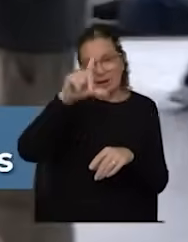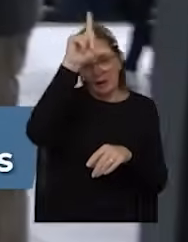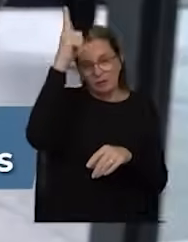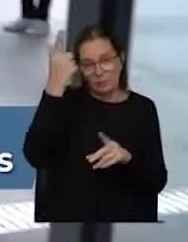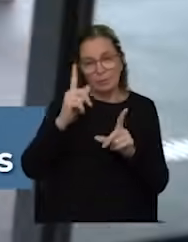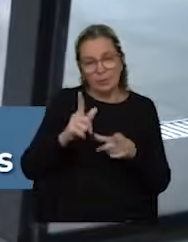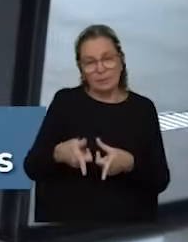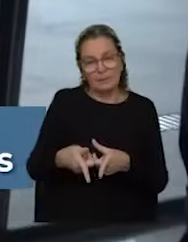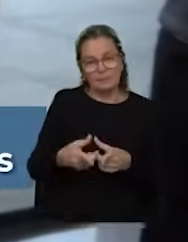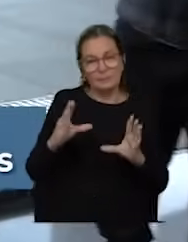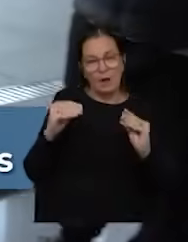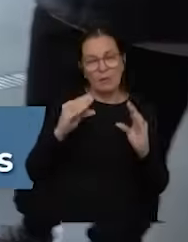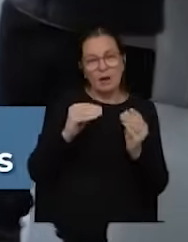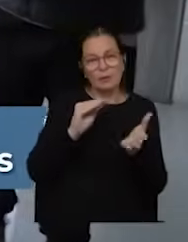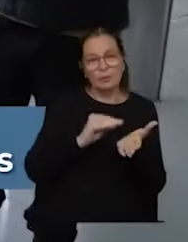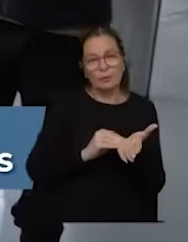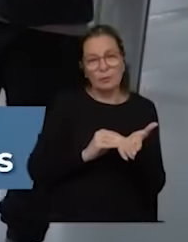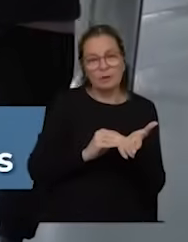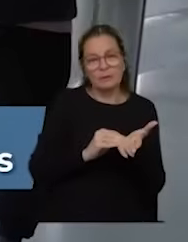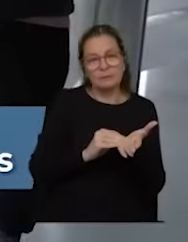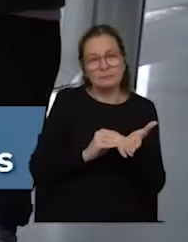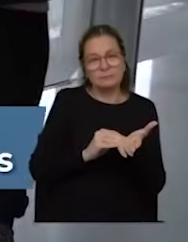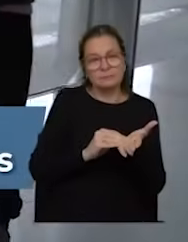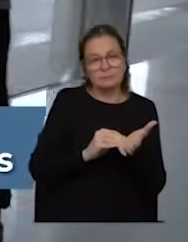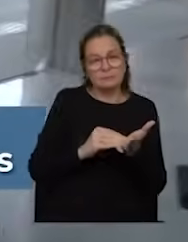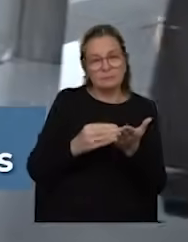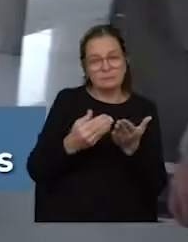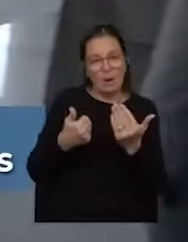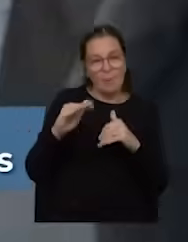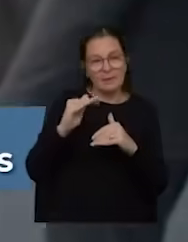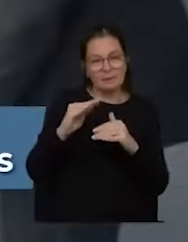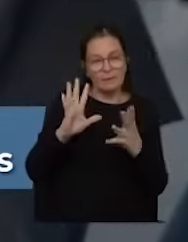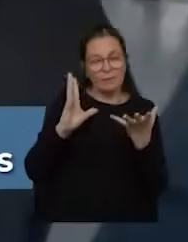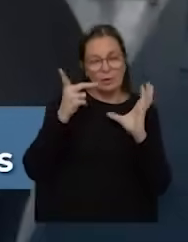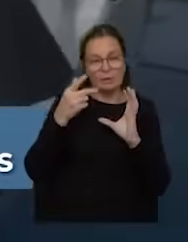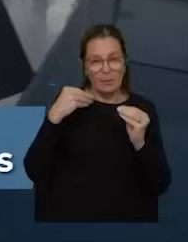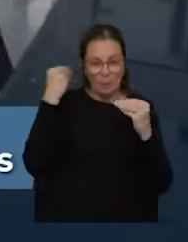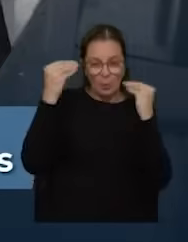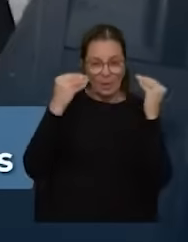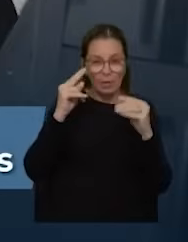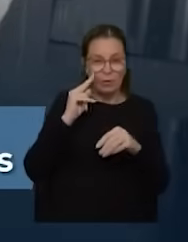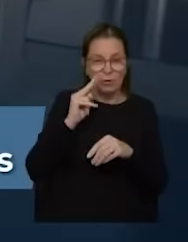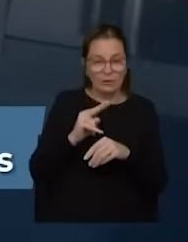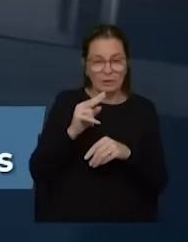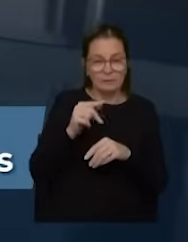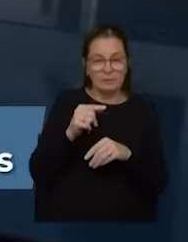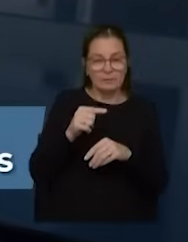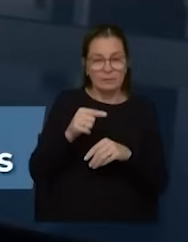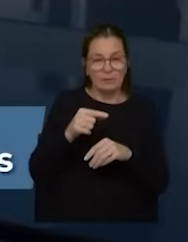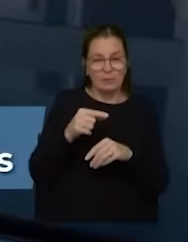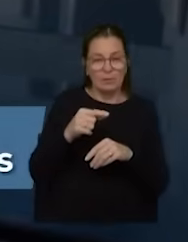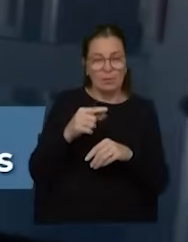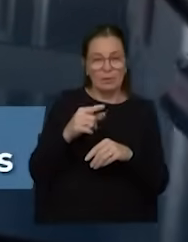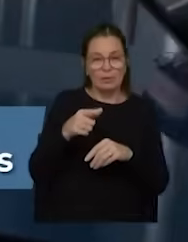también charlar acerca de el aumento de violencia con preocupación lo ven también según da